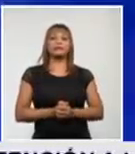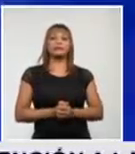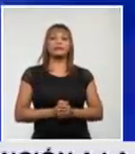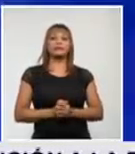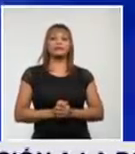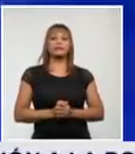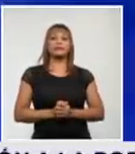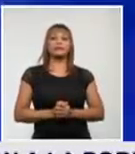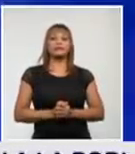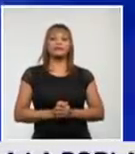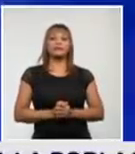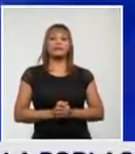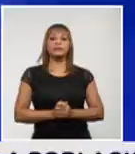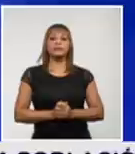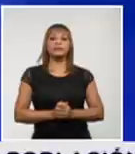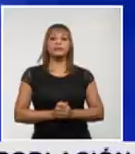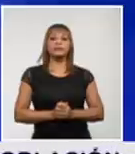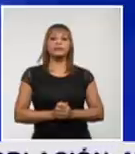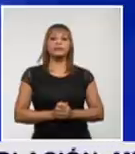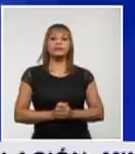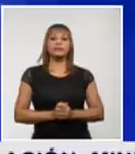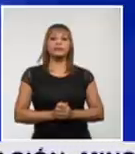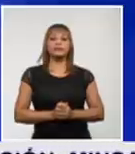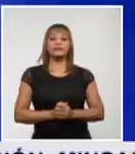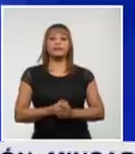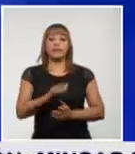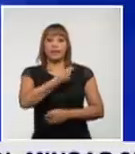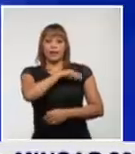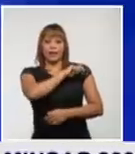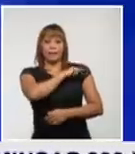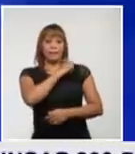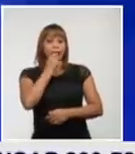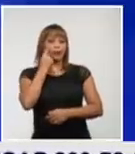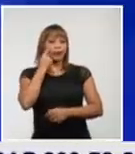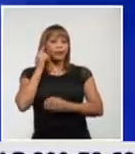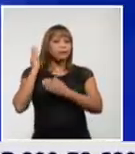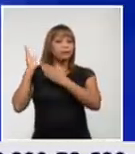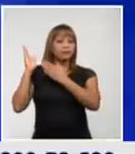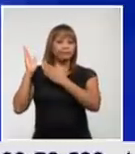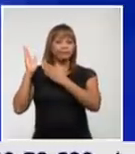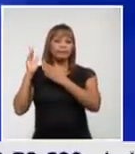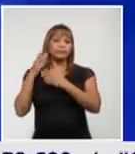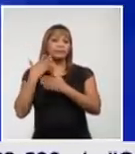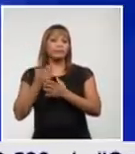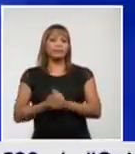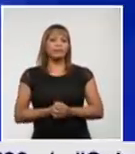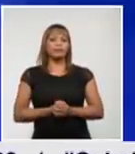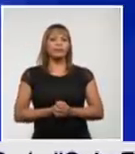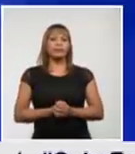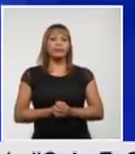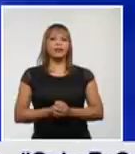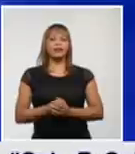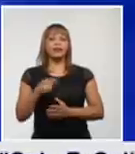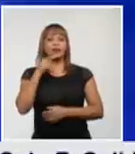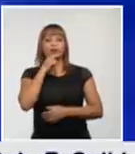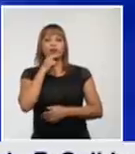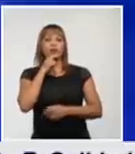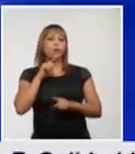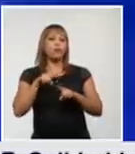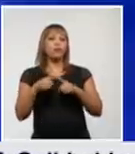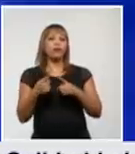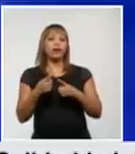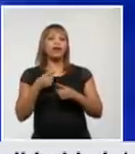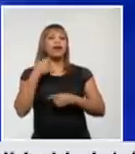el mundo. Ahí España se significa en rojo porque, como también hemos